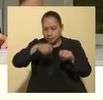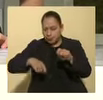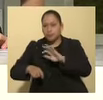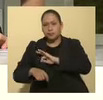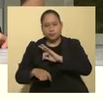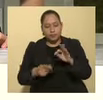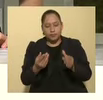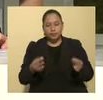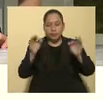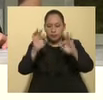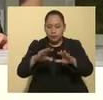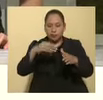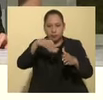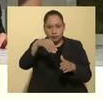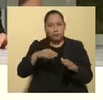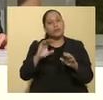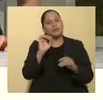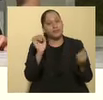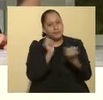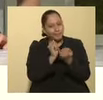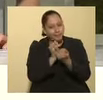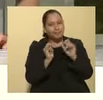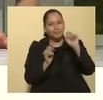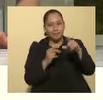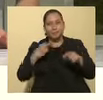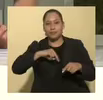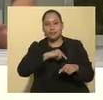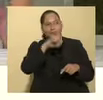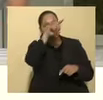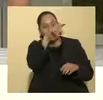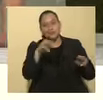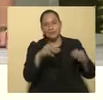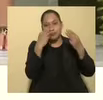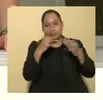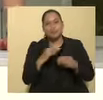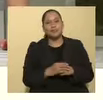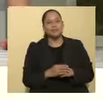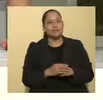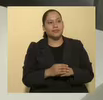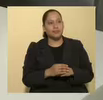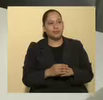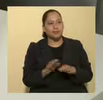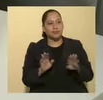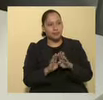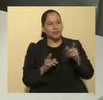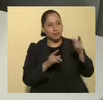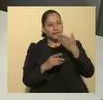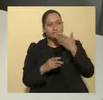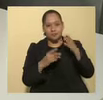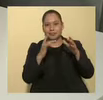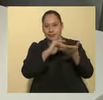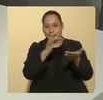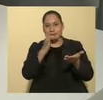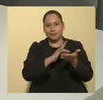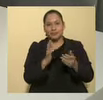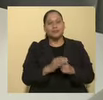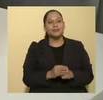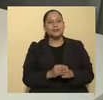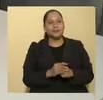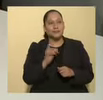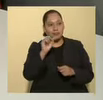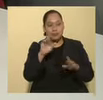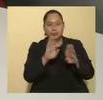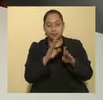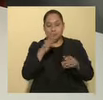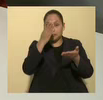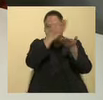Ajá. Y la otra ventaja también, si vamos al mercado. Ay, claro. No, está perfecto. ¿Está muchas gracias? Buenísimo. Sí. La ventaja es que si vamos